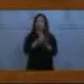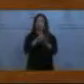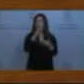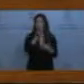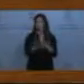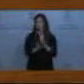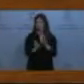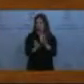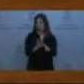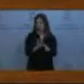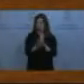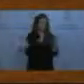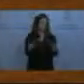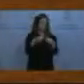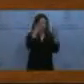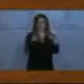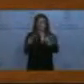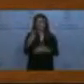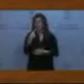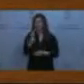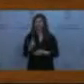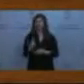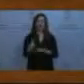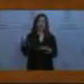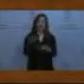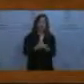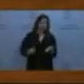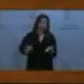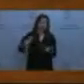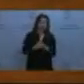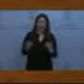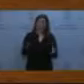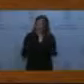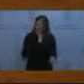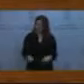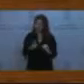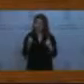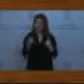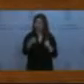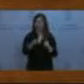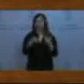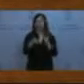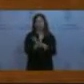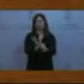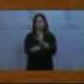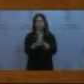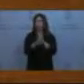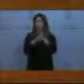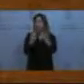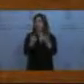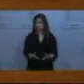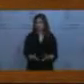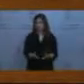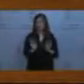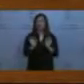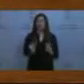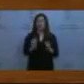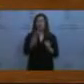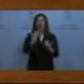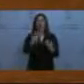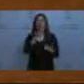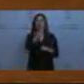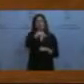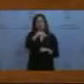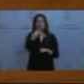Por más que ustedes insistan una y otra vez, eso seguirá siendo así. Aunque ustedes insistan en negarlo.